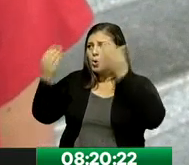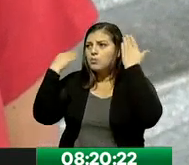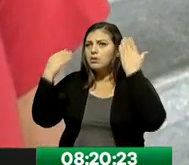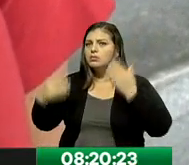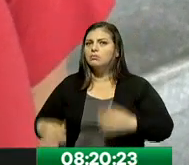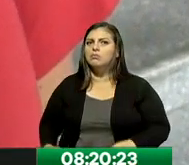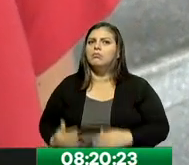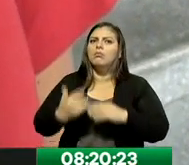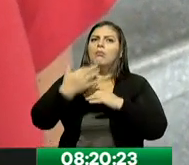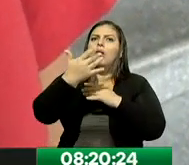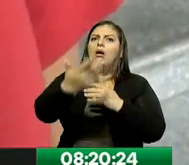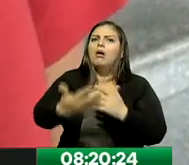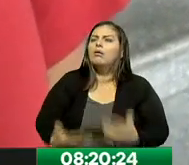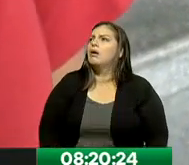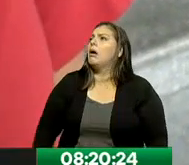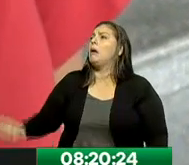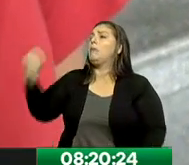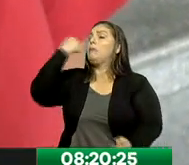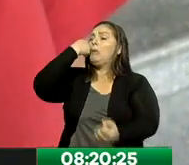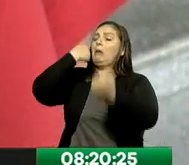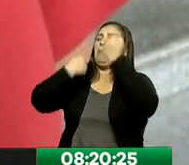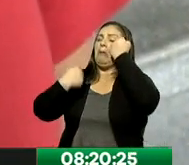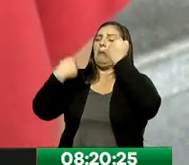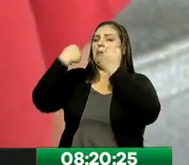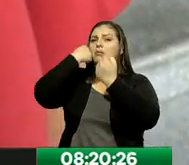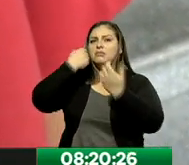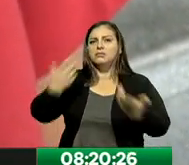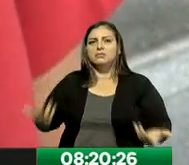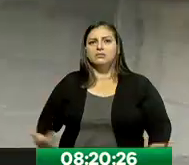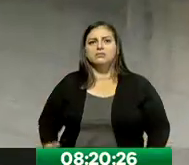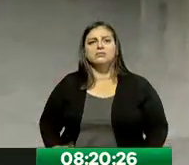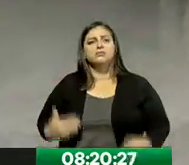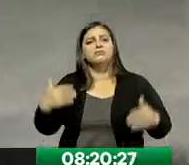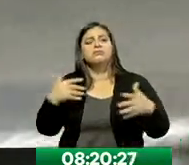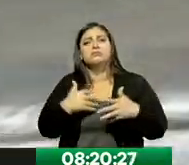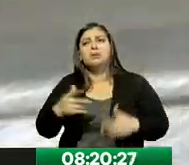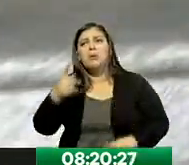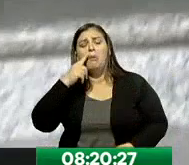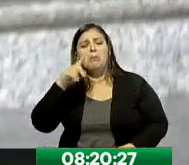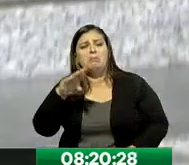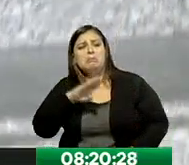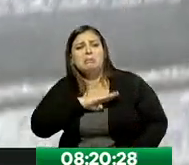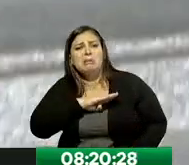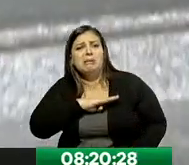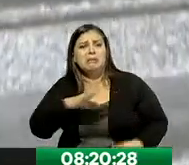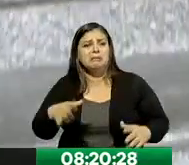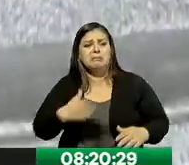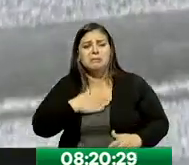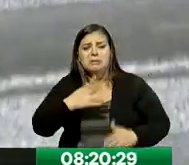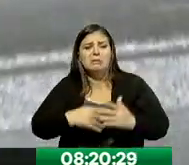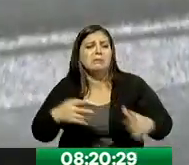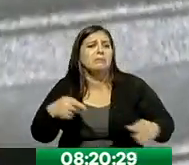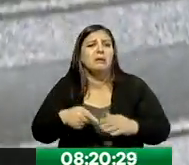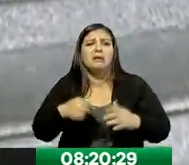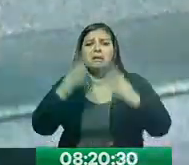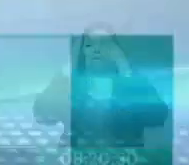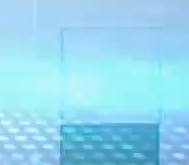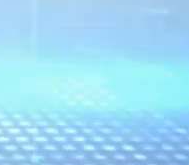hija, o al propio hijo, quién sabe qué le puede hacer. Desde Babahoyo, informó Odette Camacho.